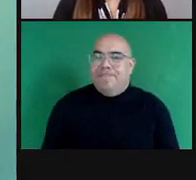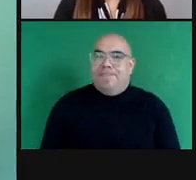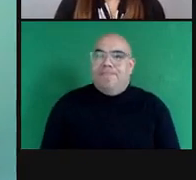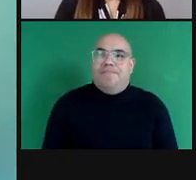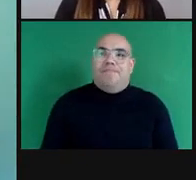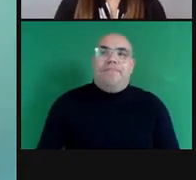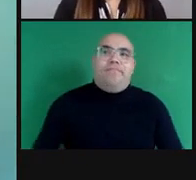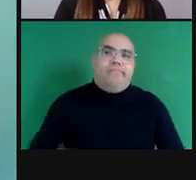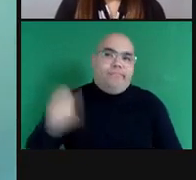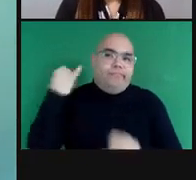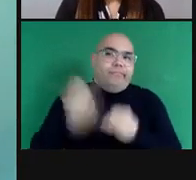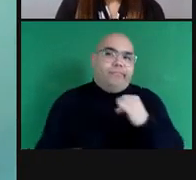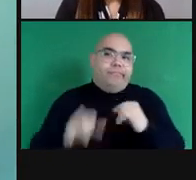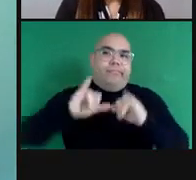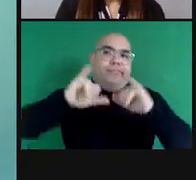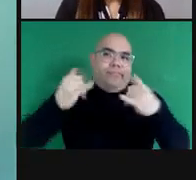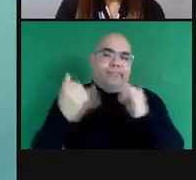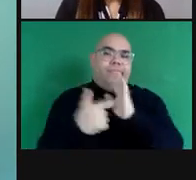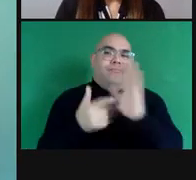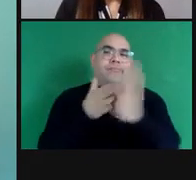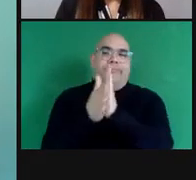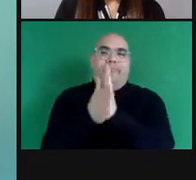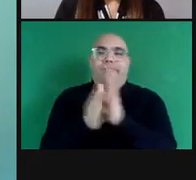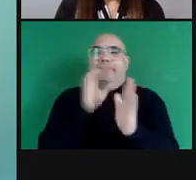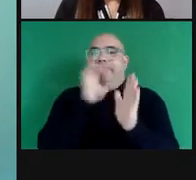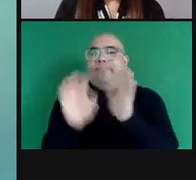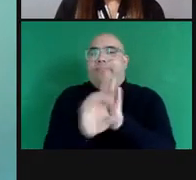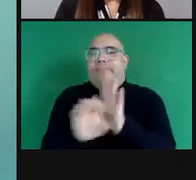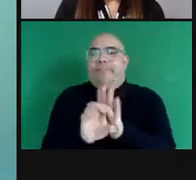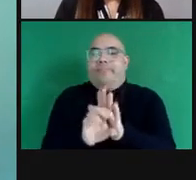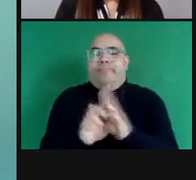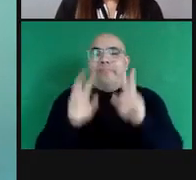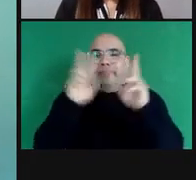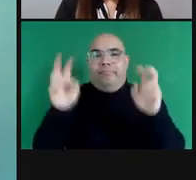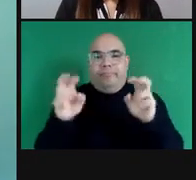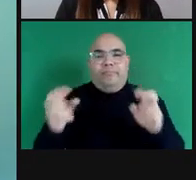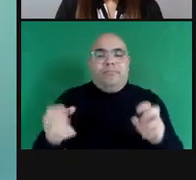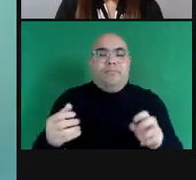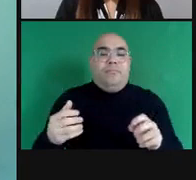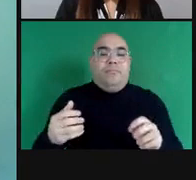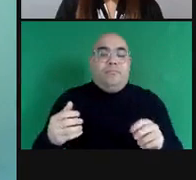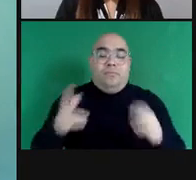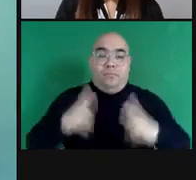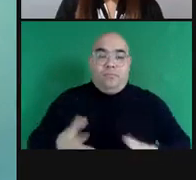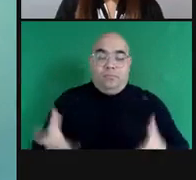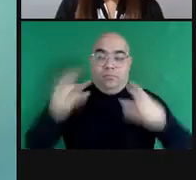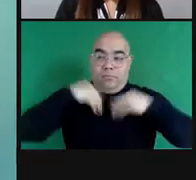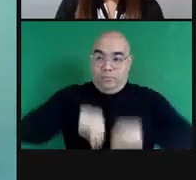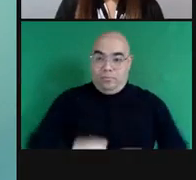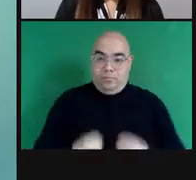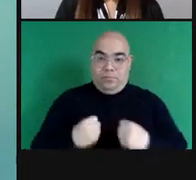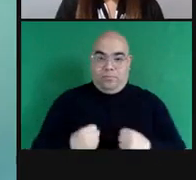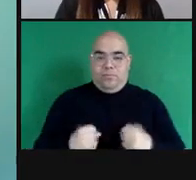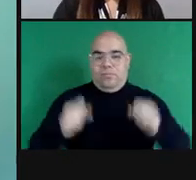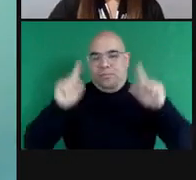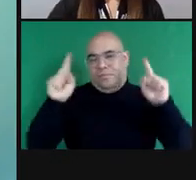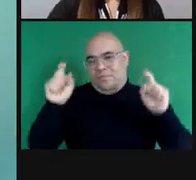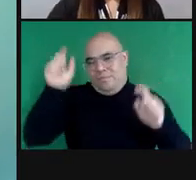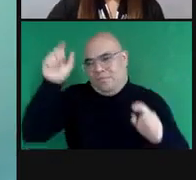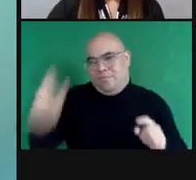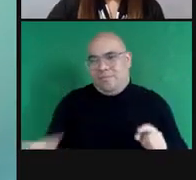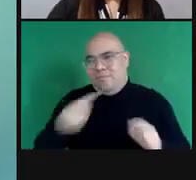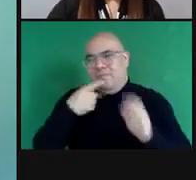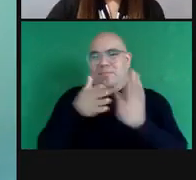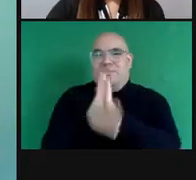Generalmente sí los comercializan, por ejemplo, cuando un propietario, una persona que es propietaria